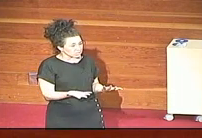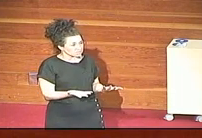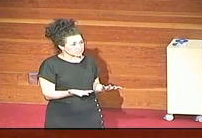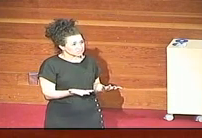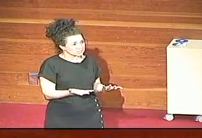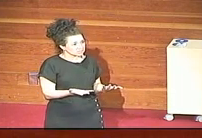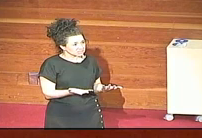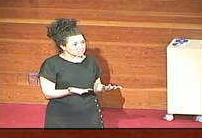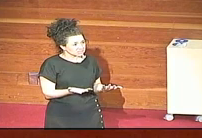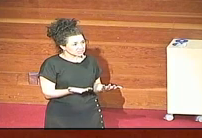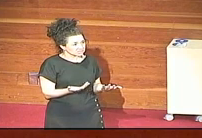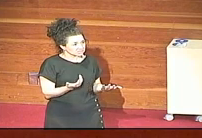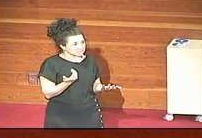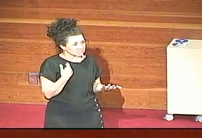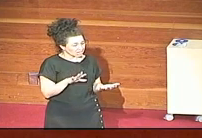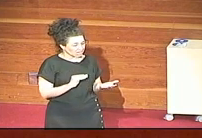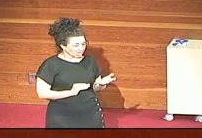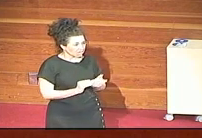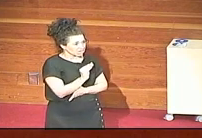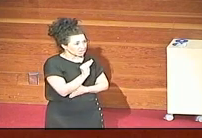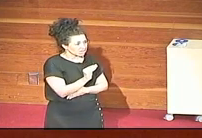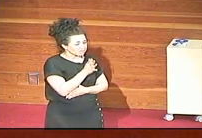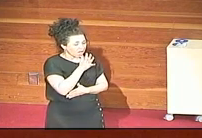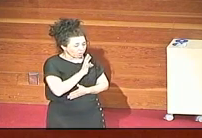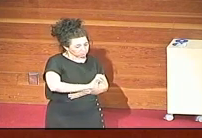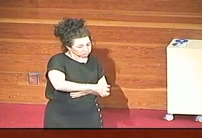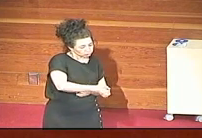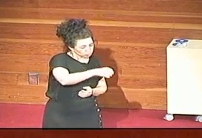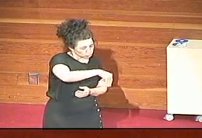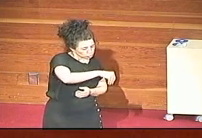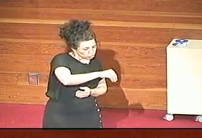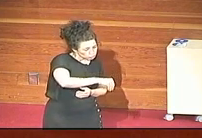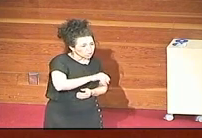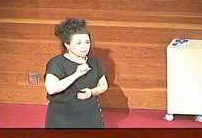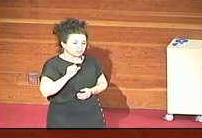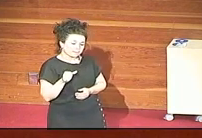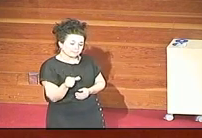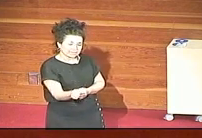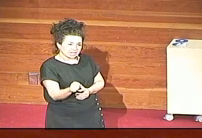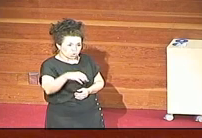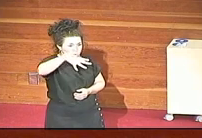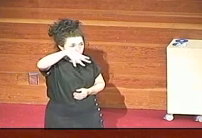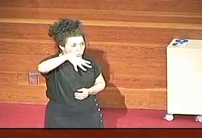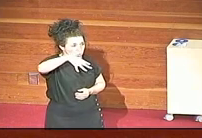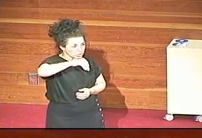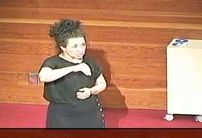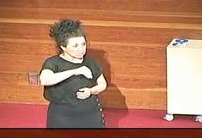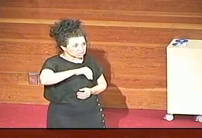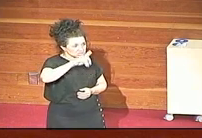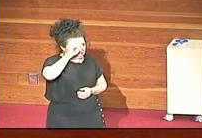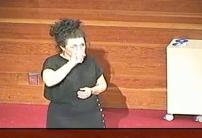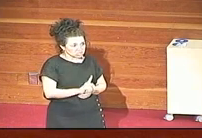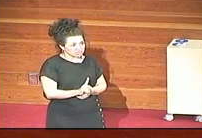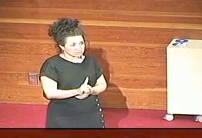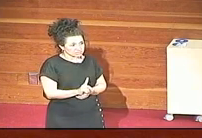que ya no hacemos y estamos acostumbrados a cables el grifo sale el agua a que te das la luz y se enciende y tal no somos conscientes de que